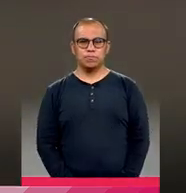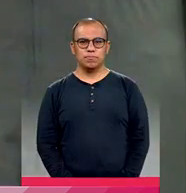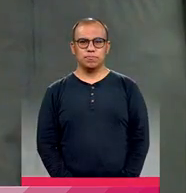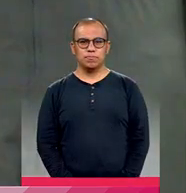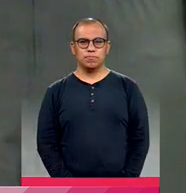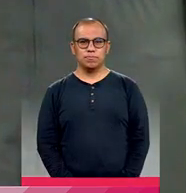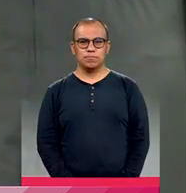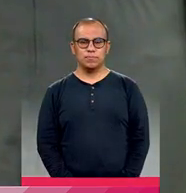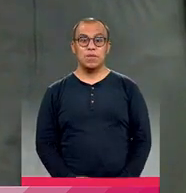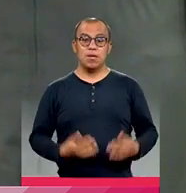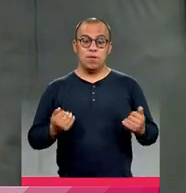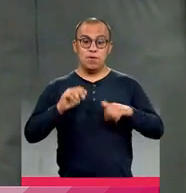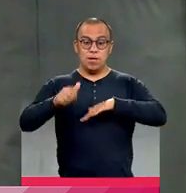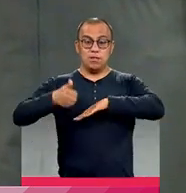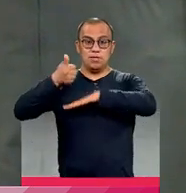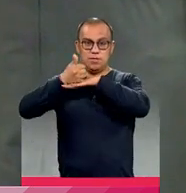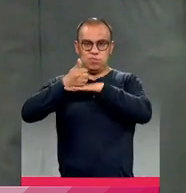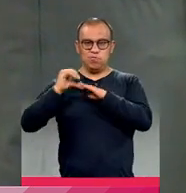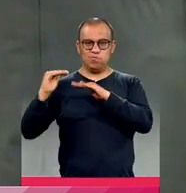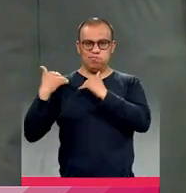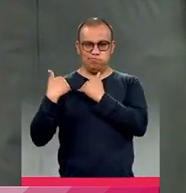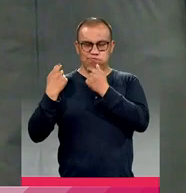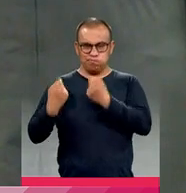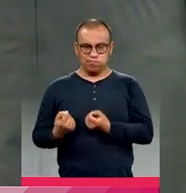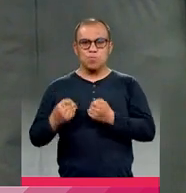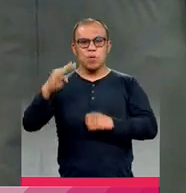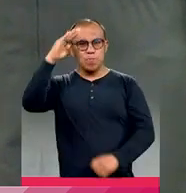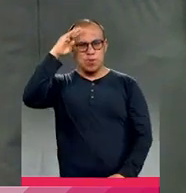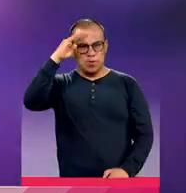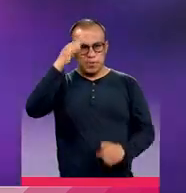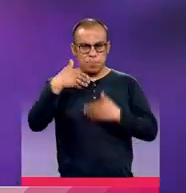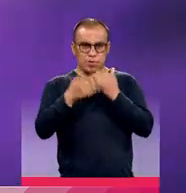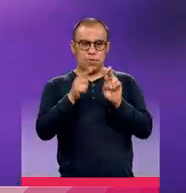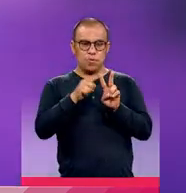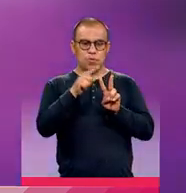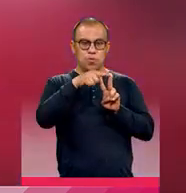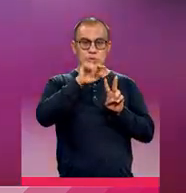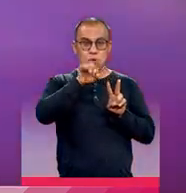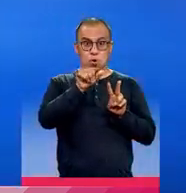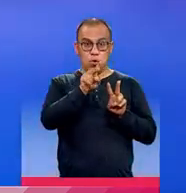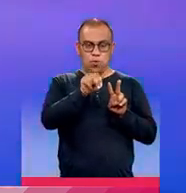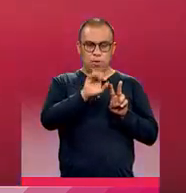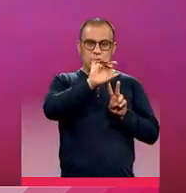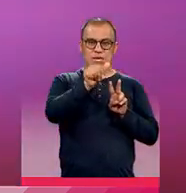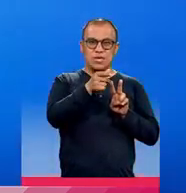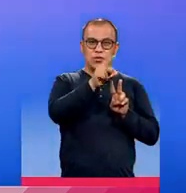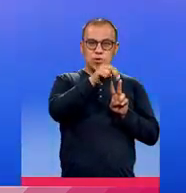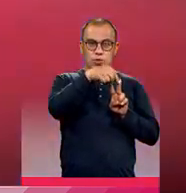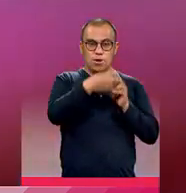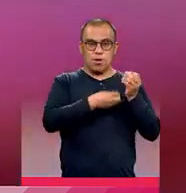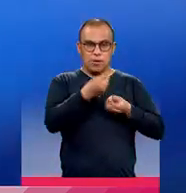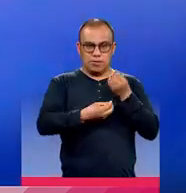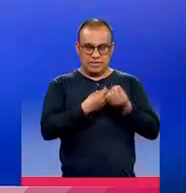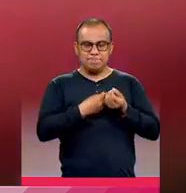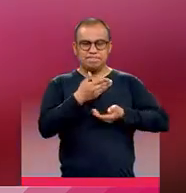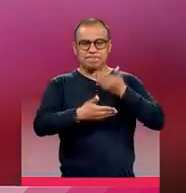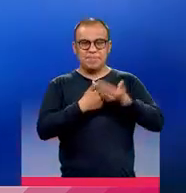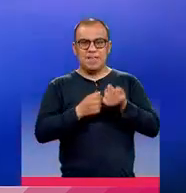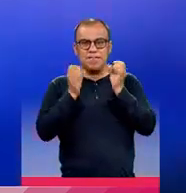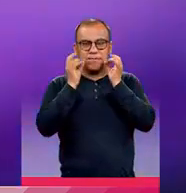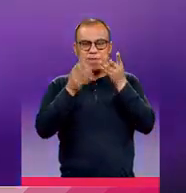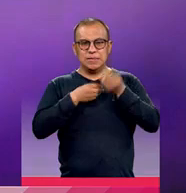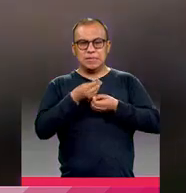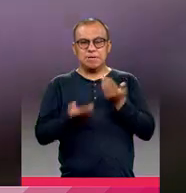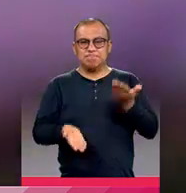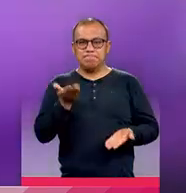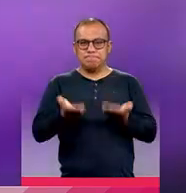tranquilo. Por su parte, el director encargado de la Policía Nacional afirmó que los patrulleros Harvey Rodríguez Díaz y Juan Lloreda Cubillos habrían incurrido en faltas de